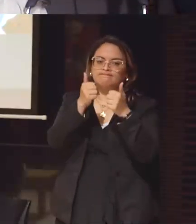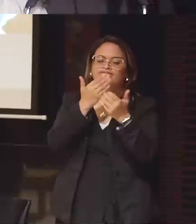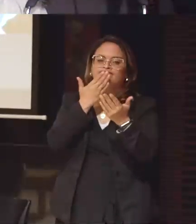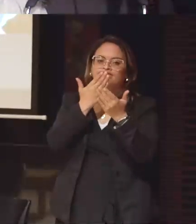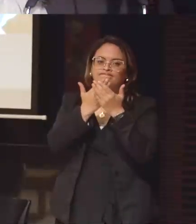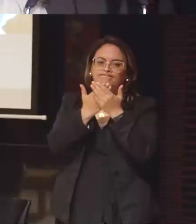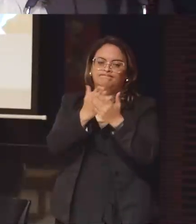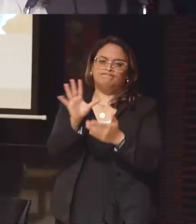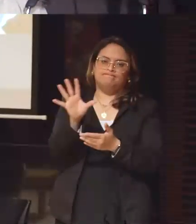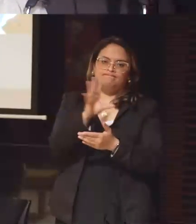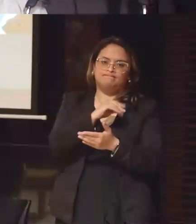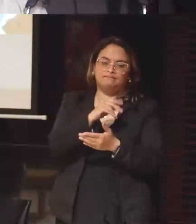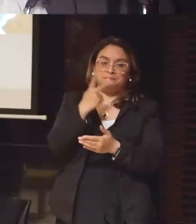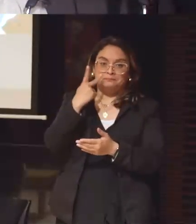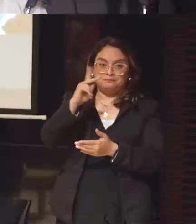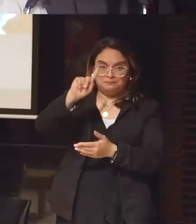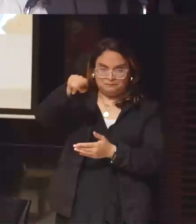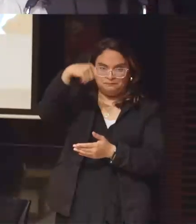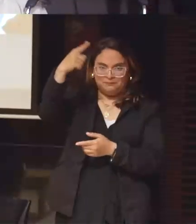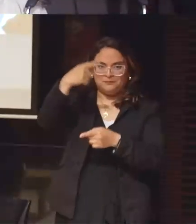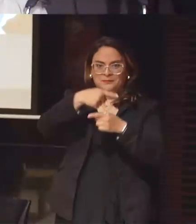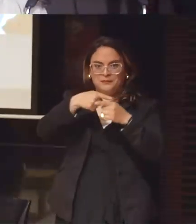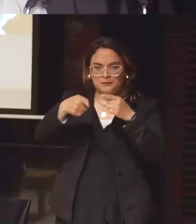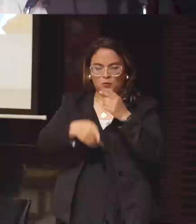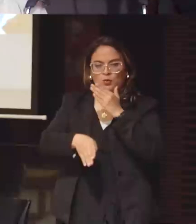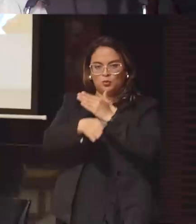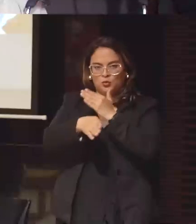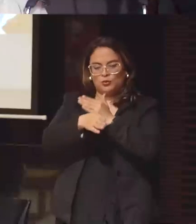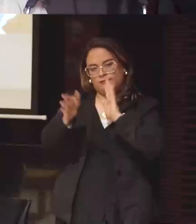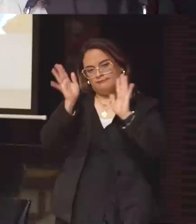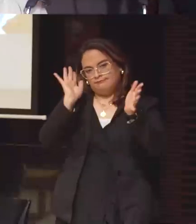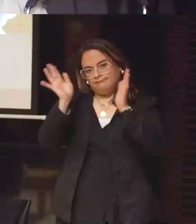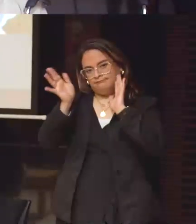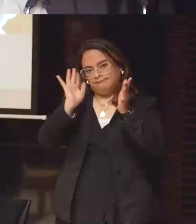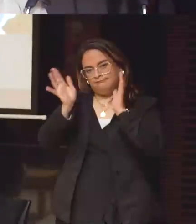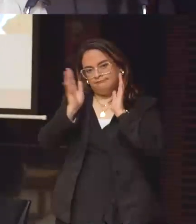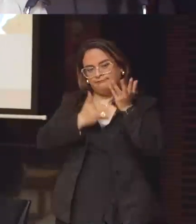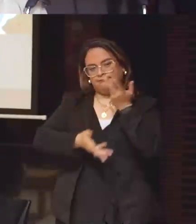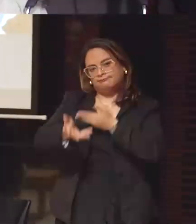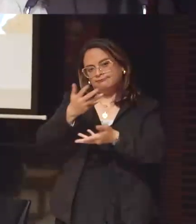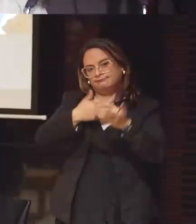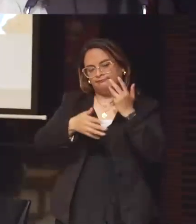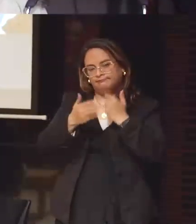nuevo y nos vemos dentro de 8 días para otra sesión de conversación.